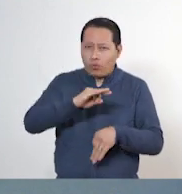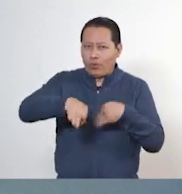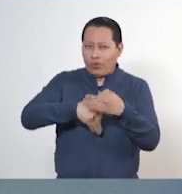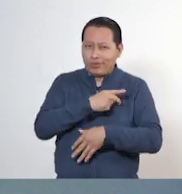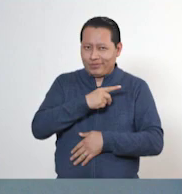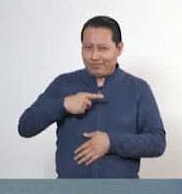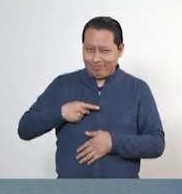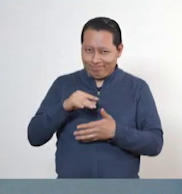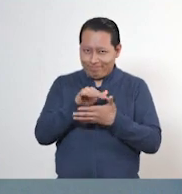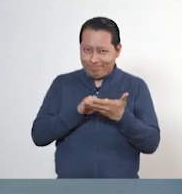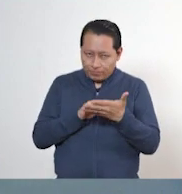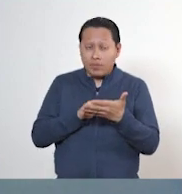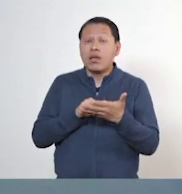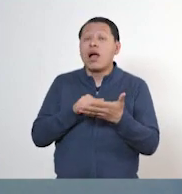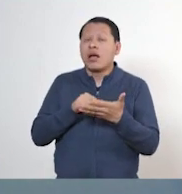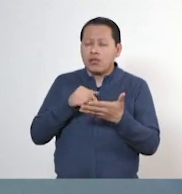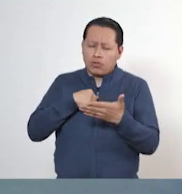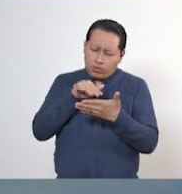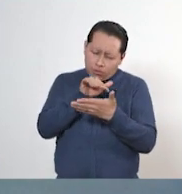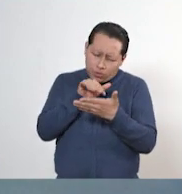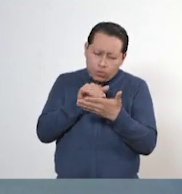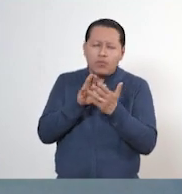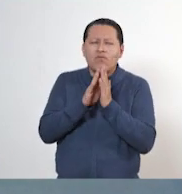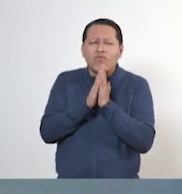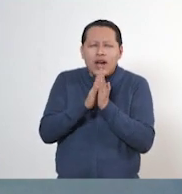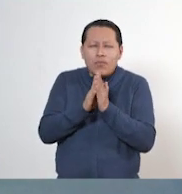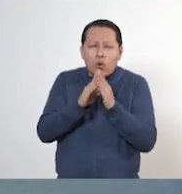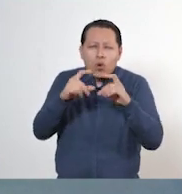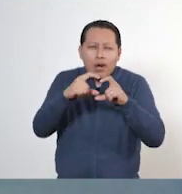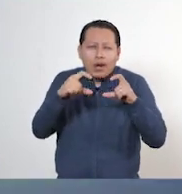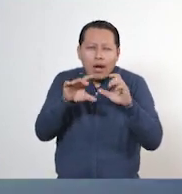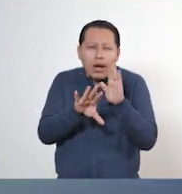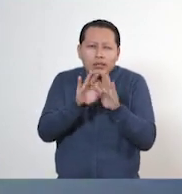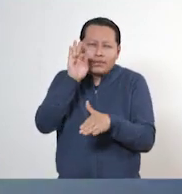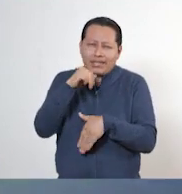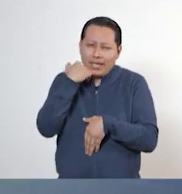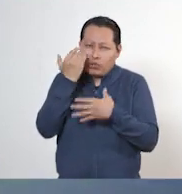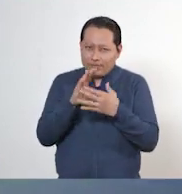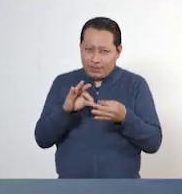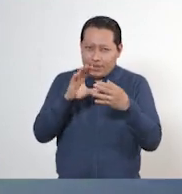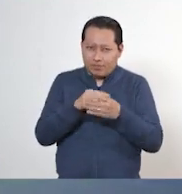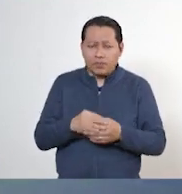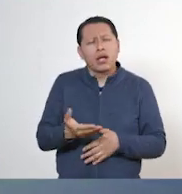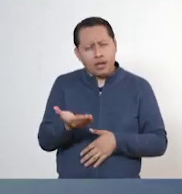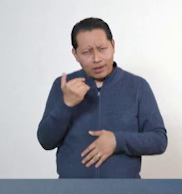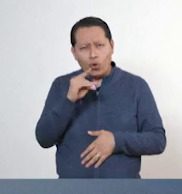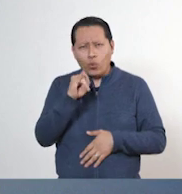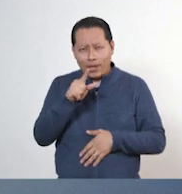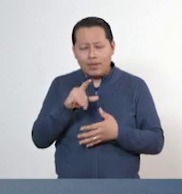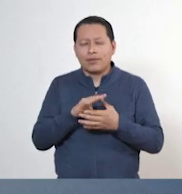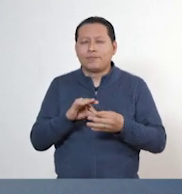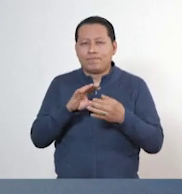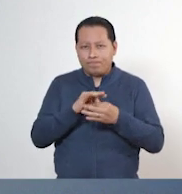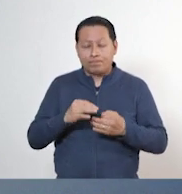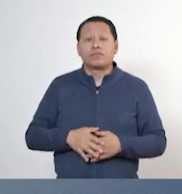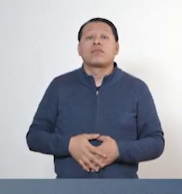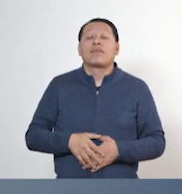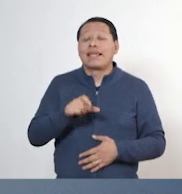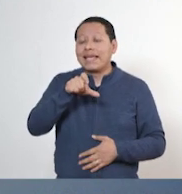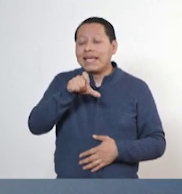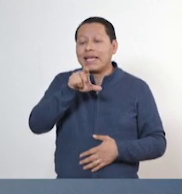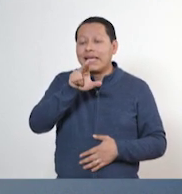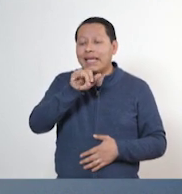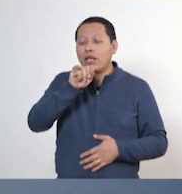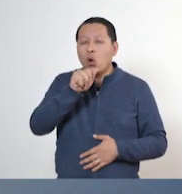que me expliques. Claro que sí. Vamos a ver. Compártenoslas, Coral, por favor. Le dice Quijote a Sancho Panza,